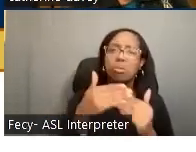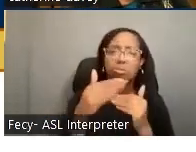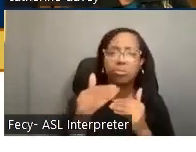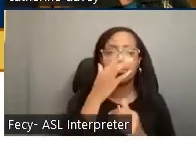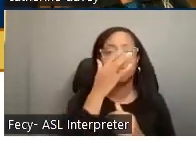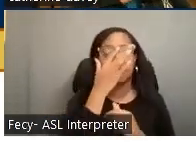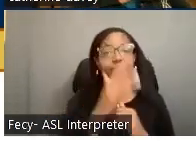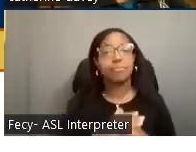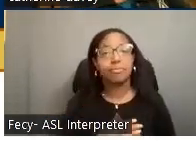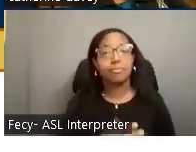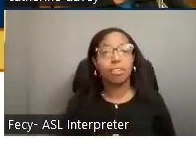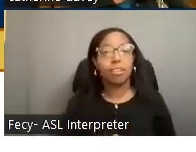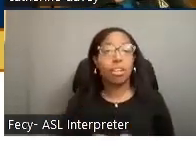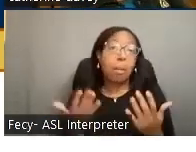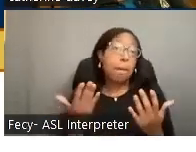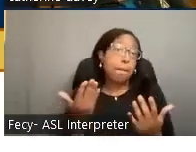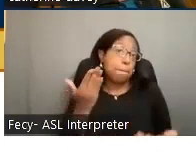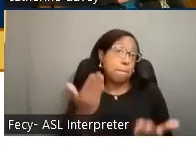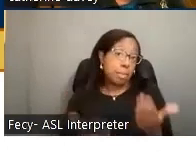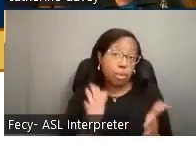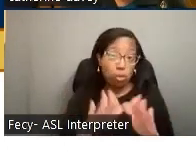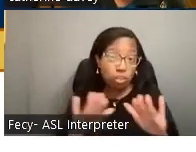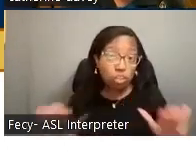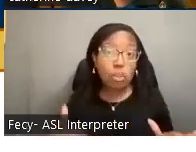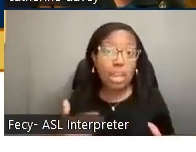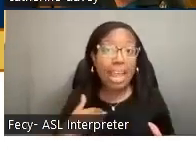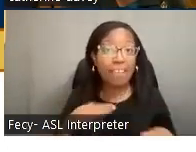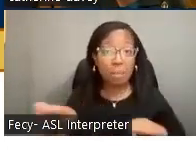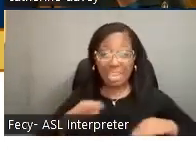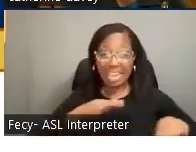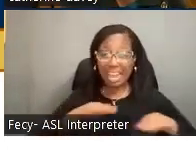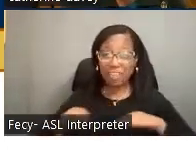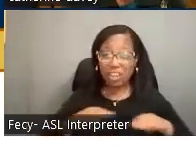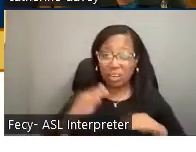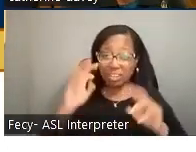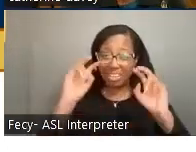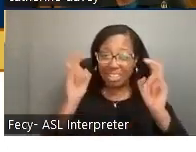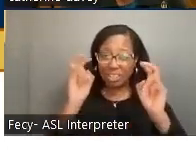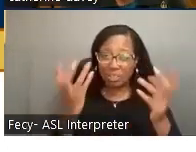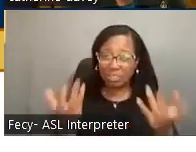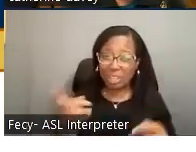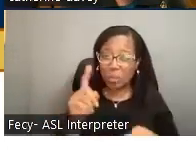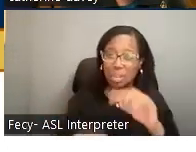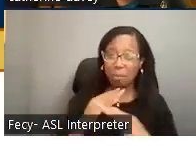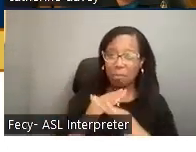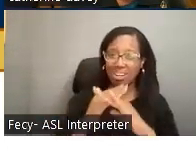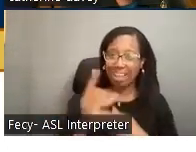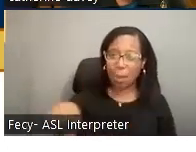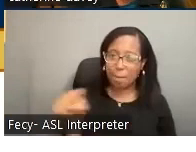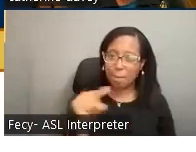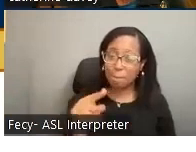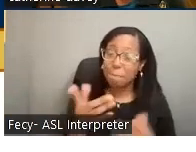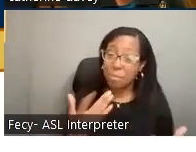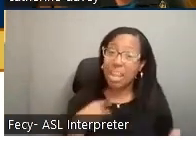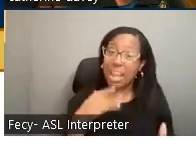hacer, quiero hacer esto. Bien, tal vez su niño tiene temas de comportamiento y tiene miedo de que no van a poder proteger a su niño. Sí,